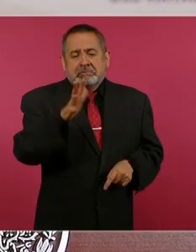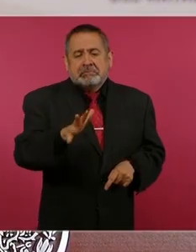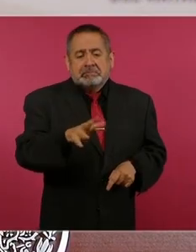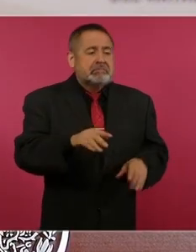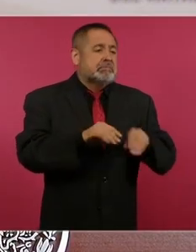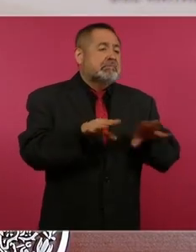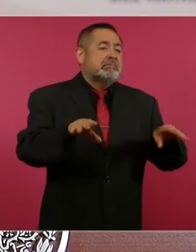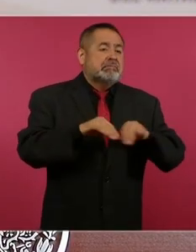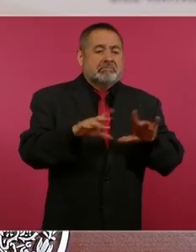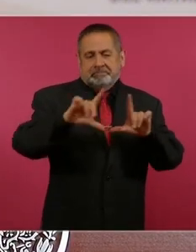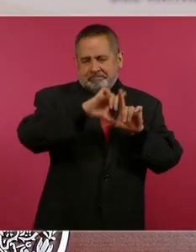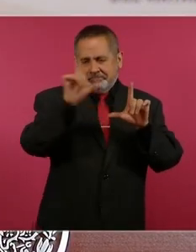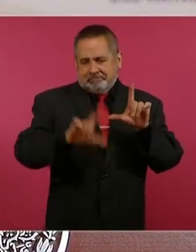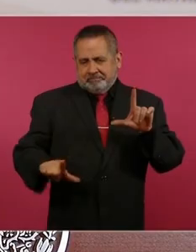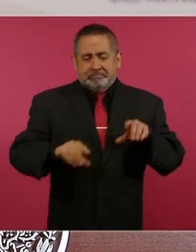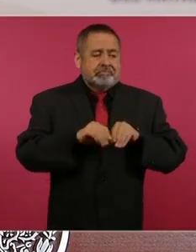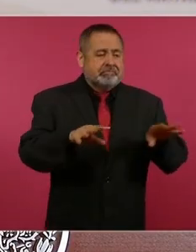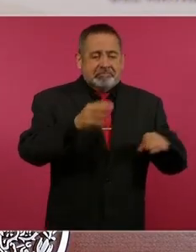¿10?